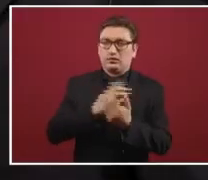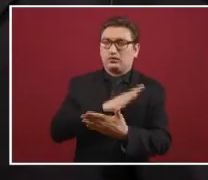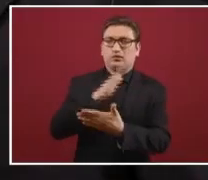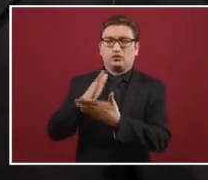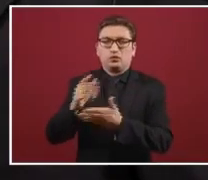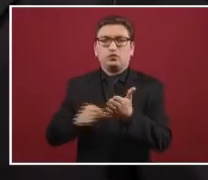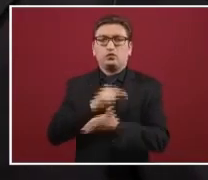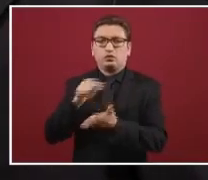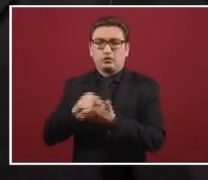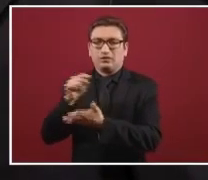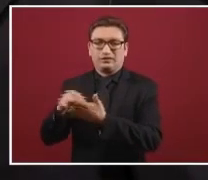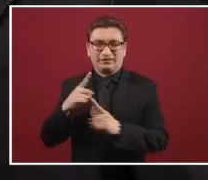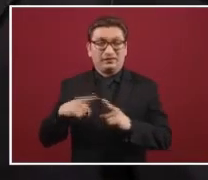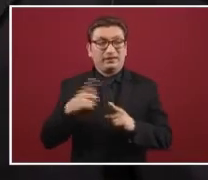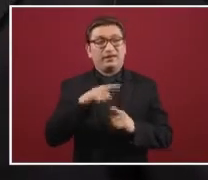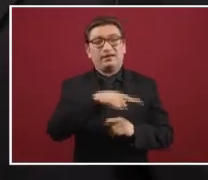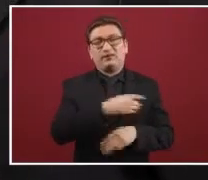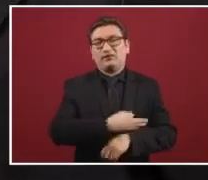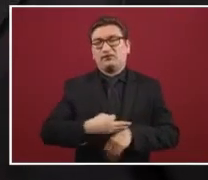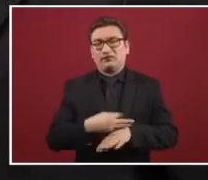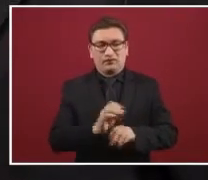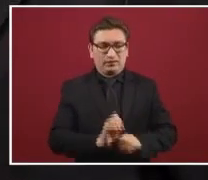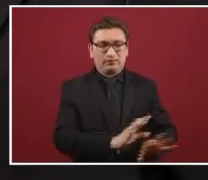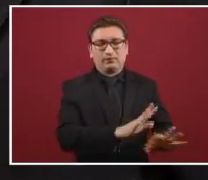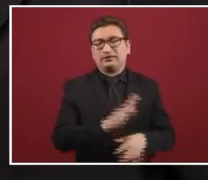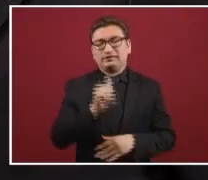¿no? Siempre hay